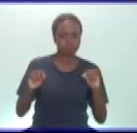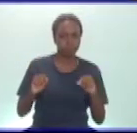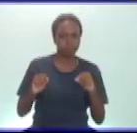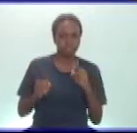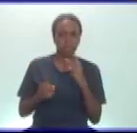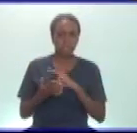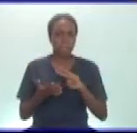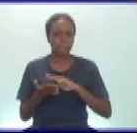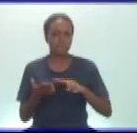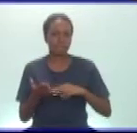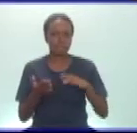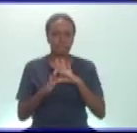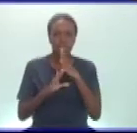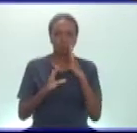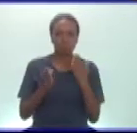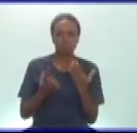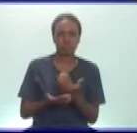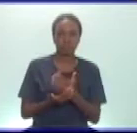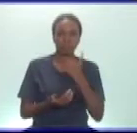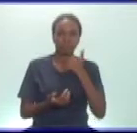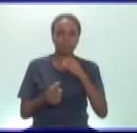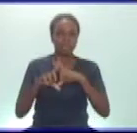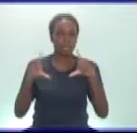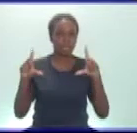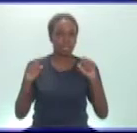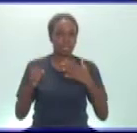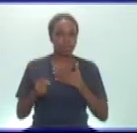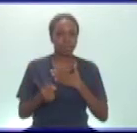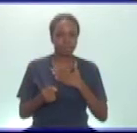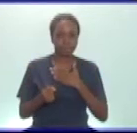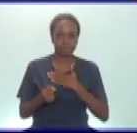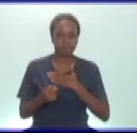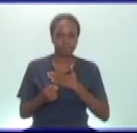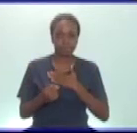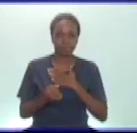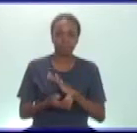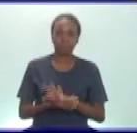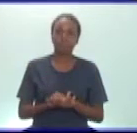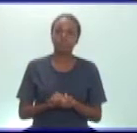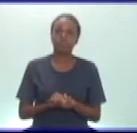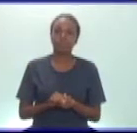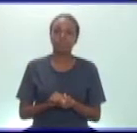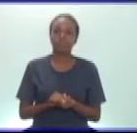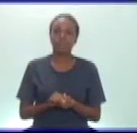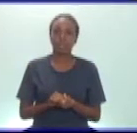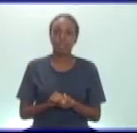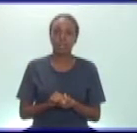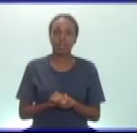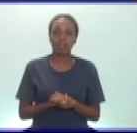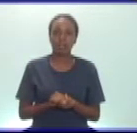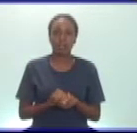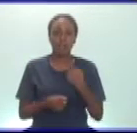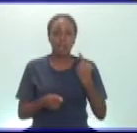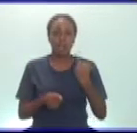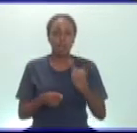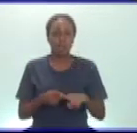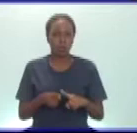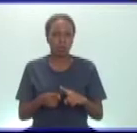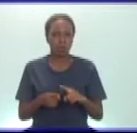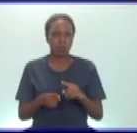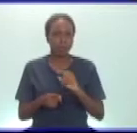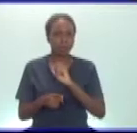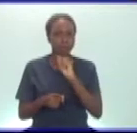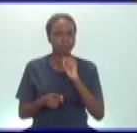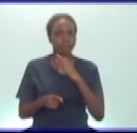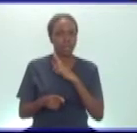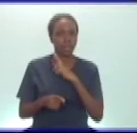puede producir un argumento del propio texto y avanza progresivamente. ¿Cuál pudiera ser entonces la otra variante de